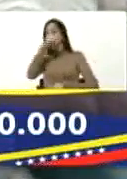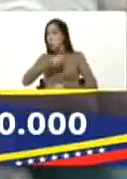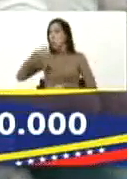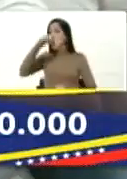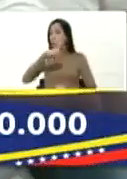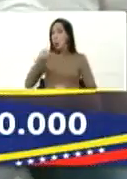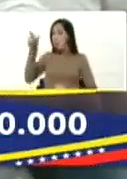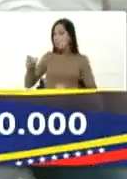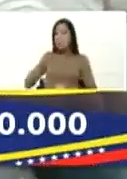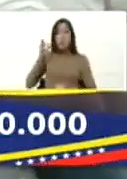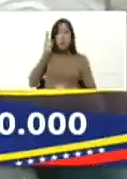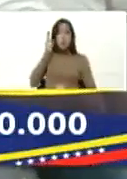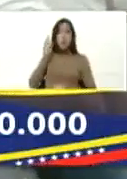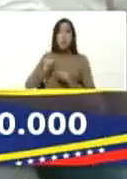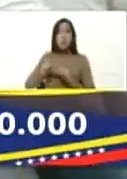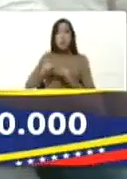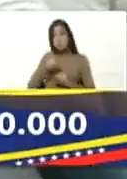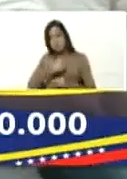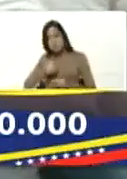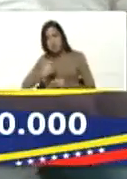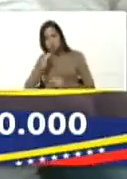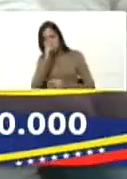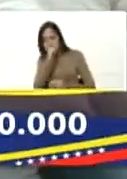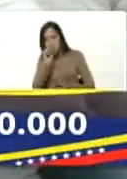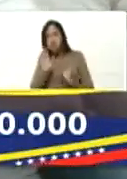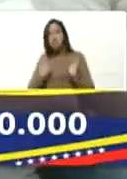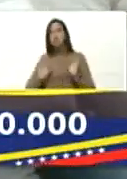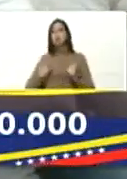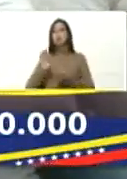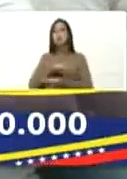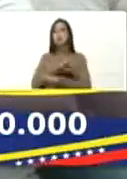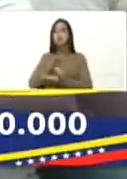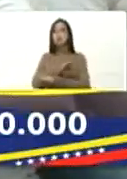presidente. Si quiere escucharla.